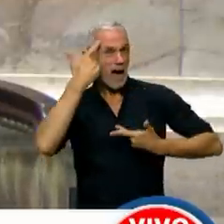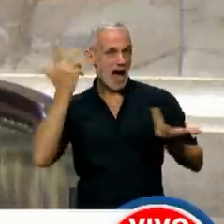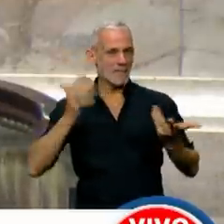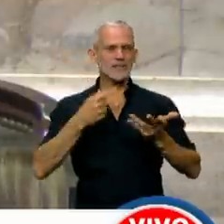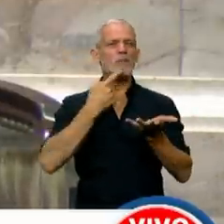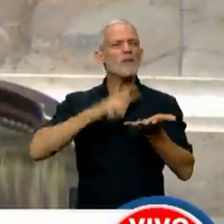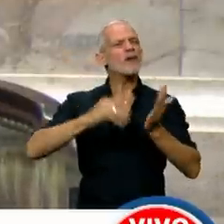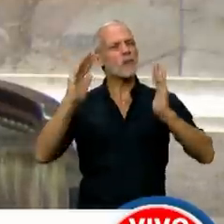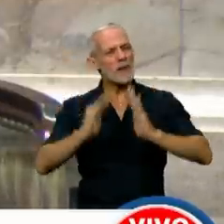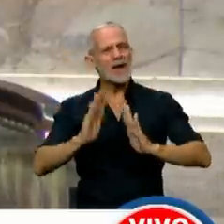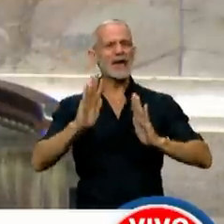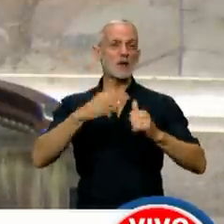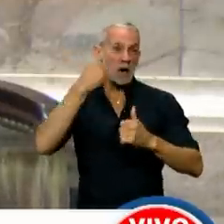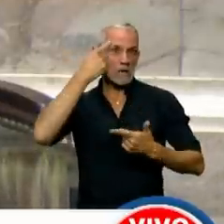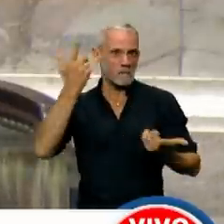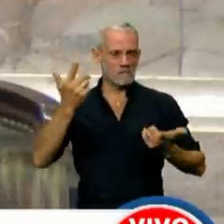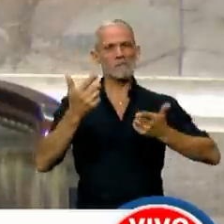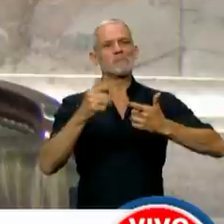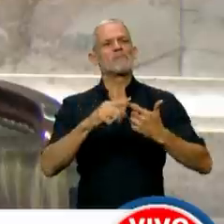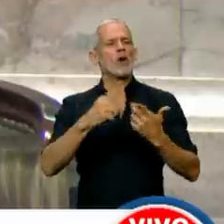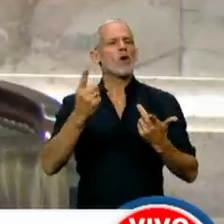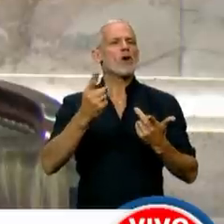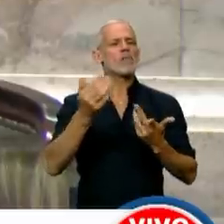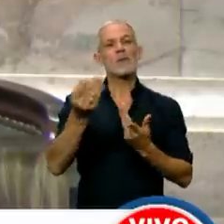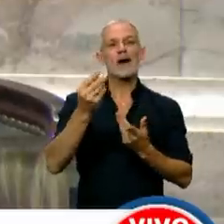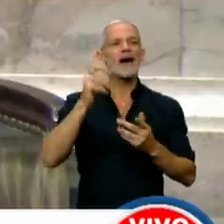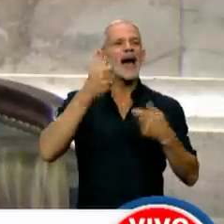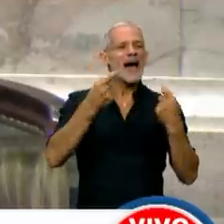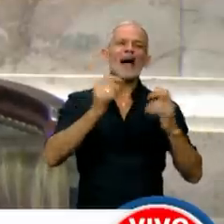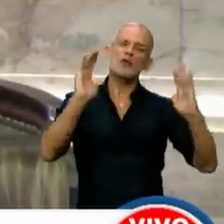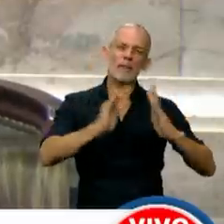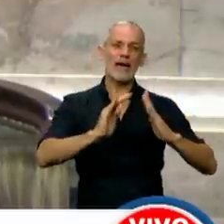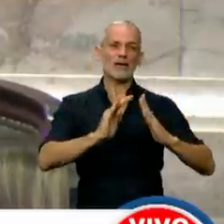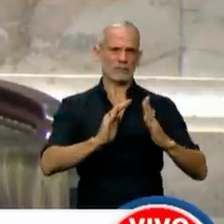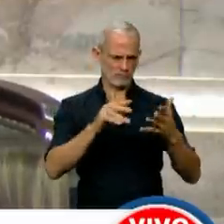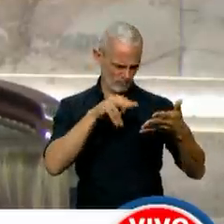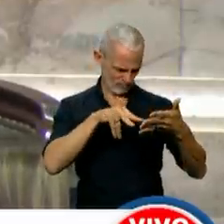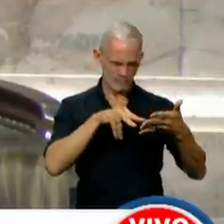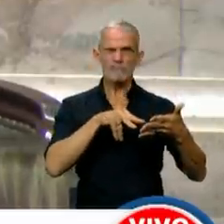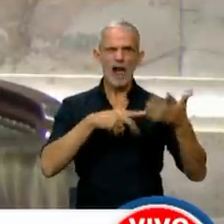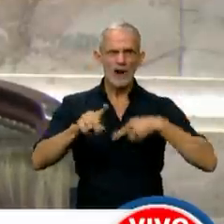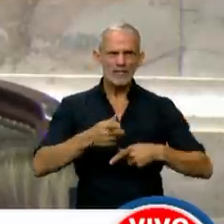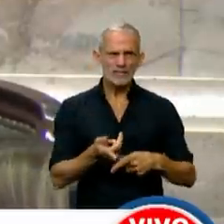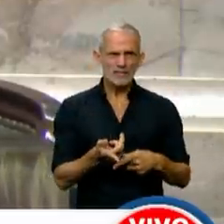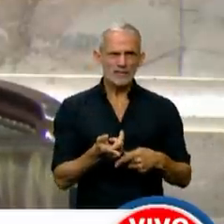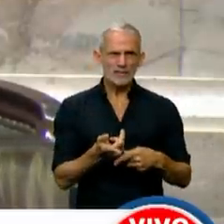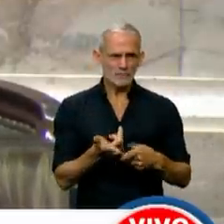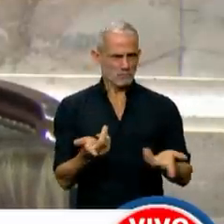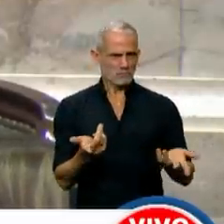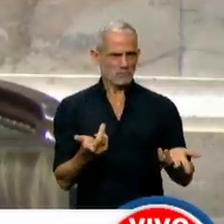impositiva un presupuesto que tendía a la baja del gasto y nos encontramos todo lo contrario